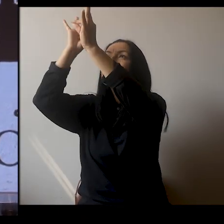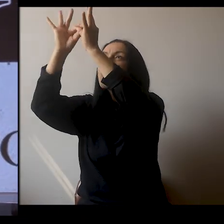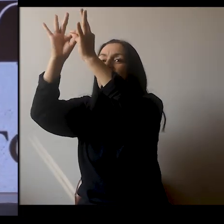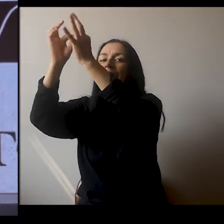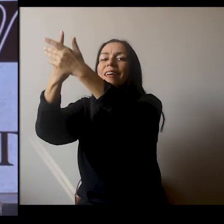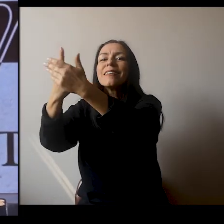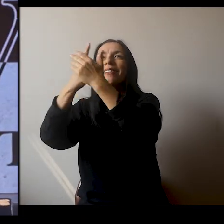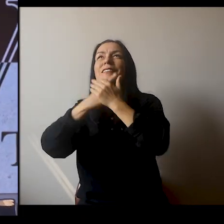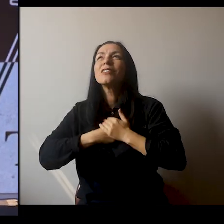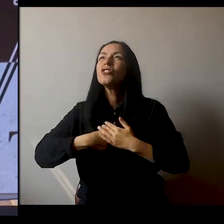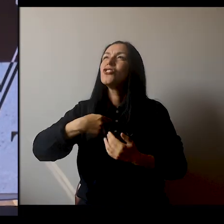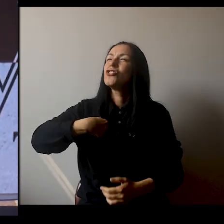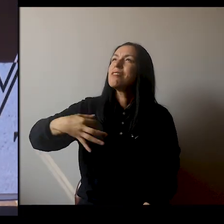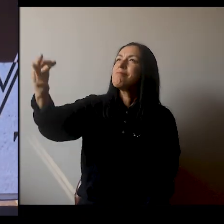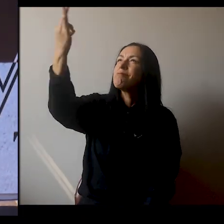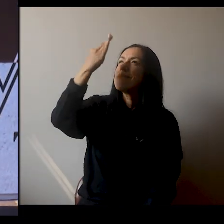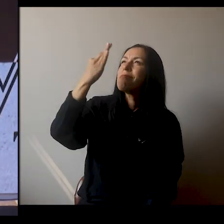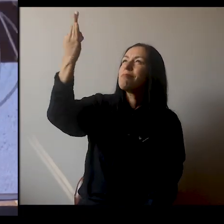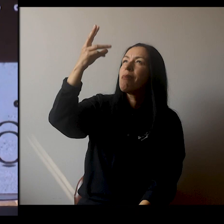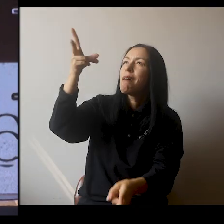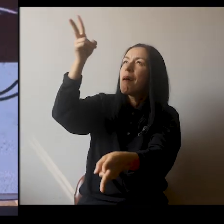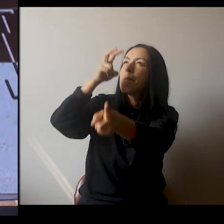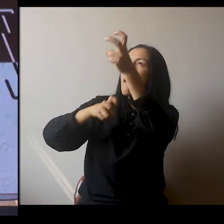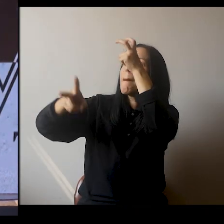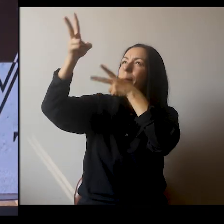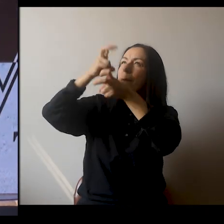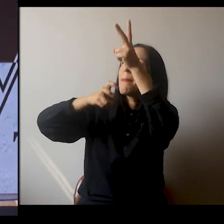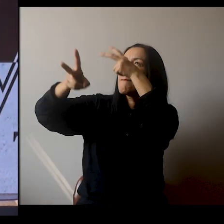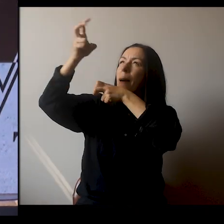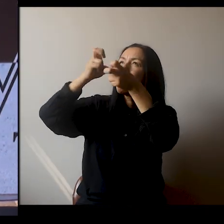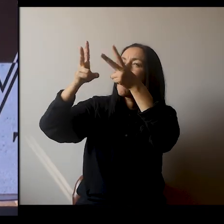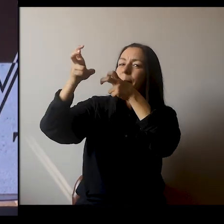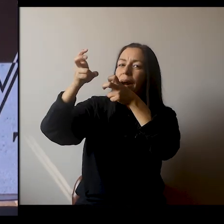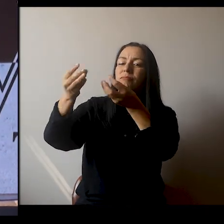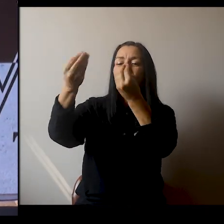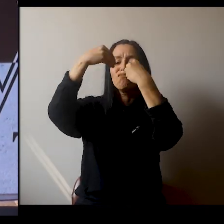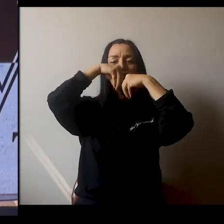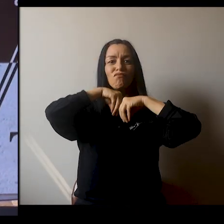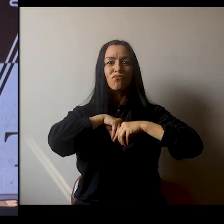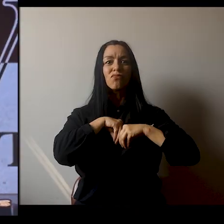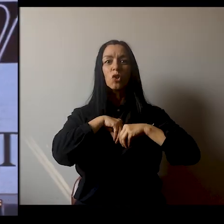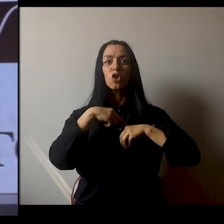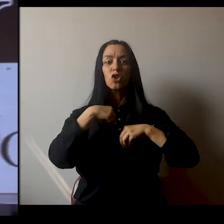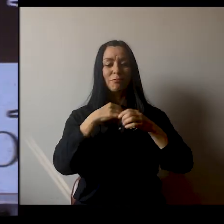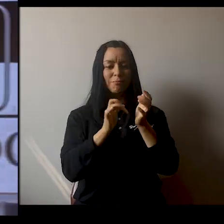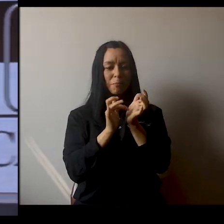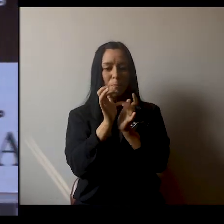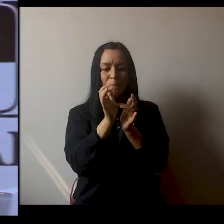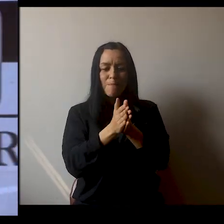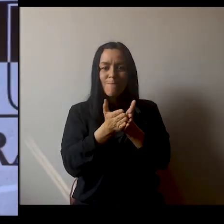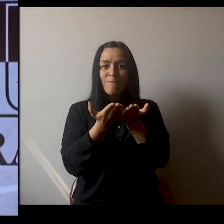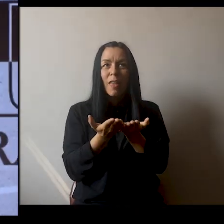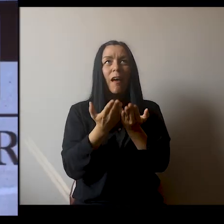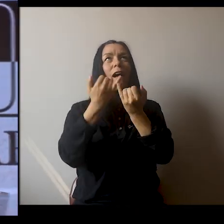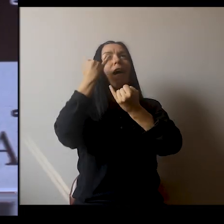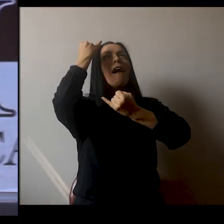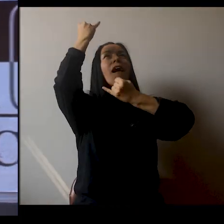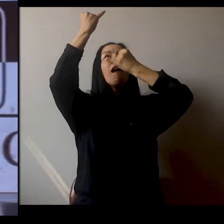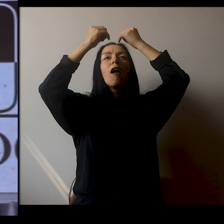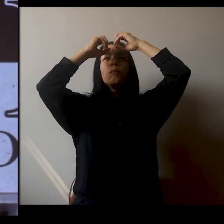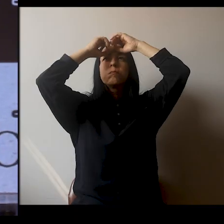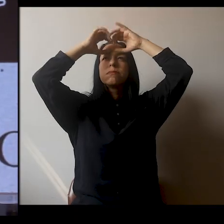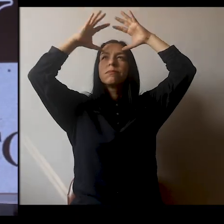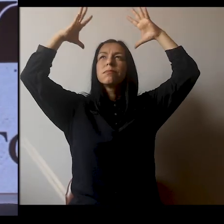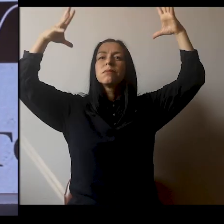fe viene por el oír. Cuando yo confieso Biblia, lo estoy oyendo. Y cuando yo oigo la palabra de Dios, me